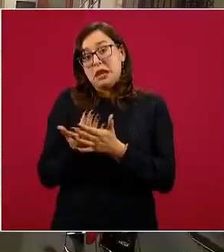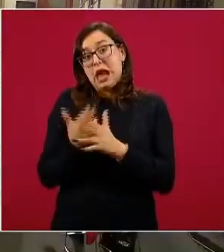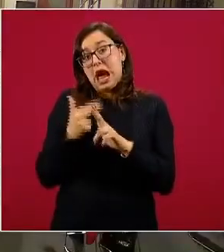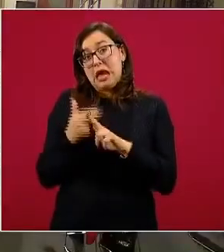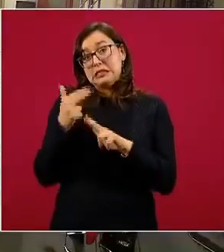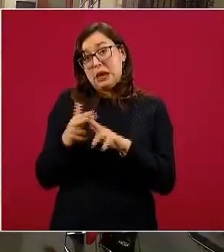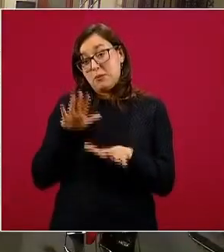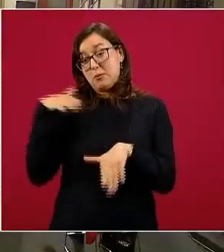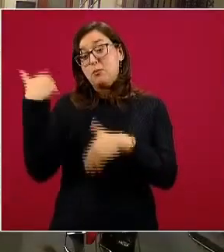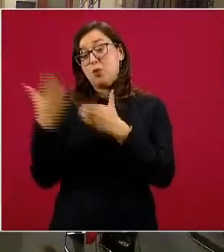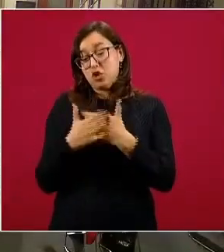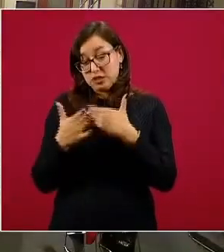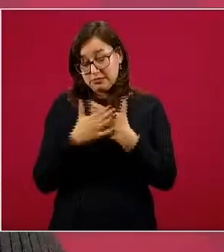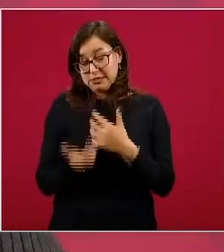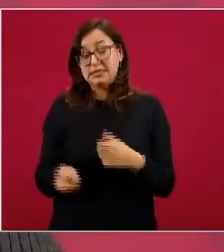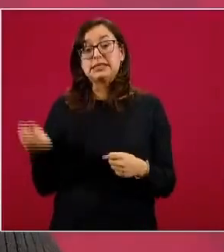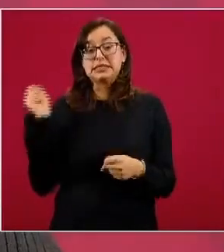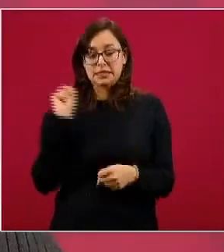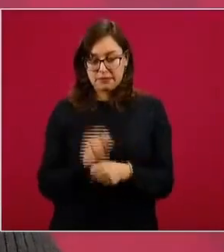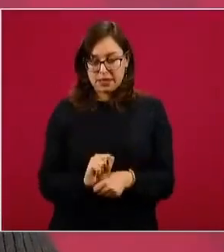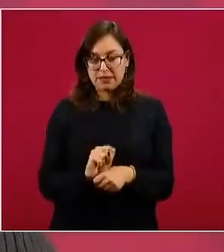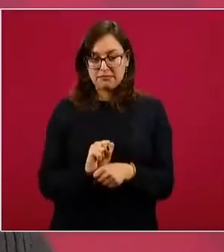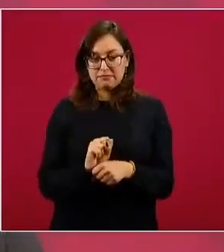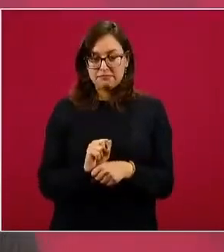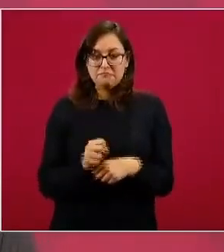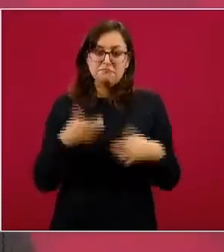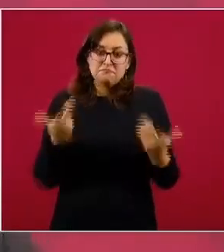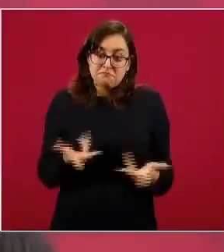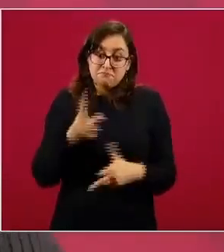a finalizar la semana, y de